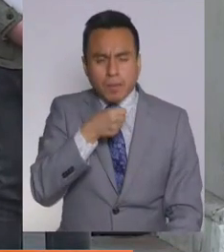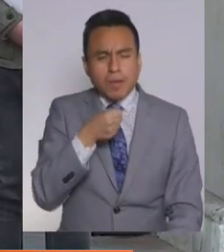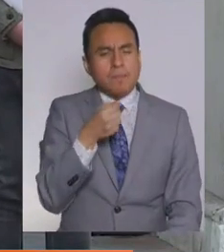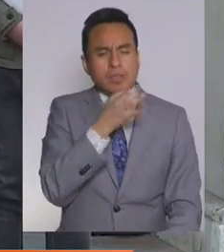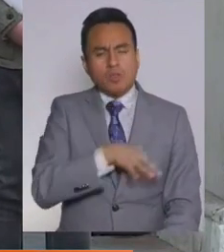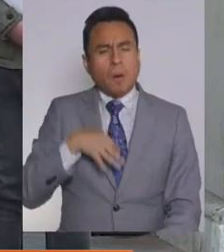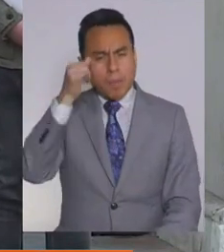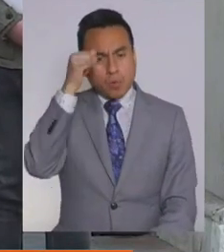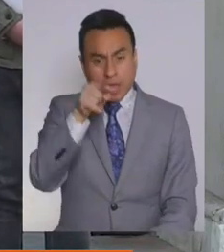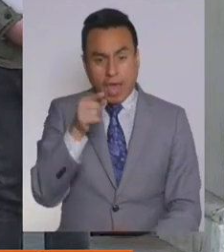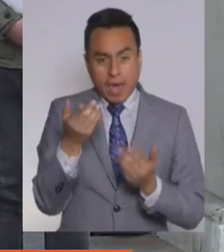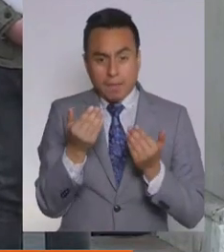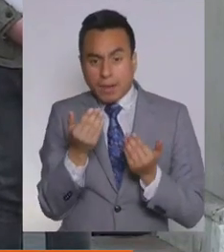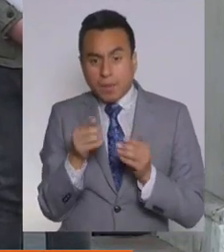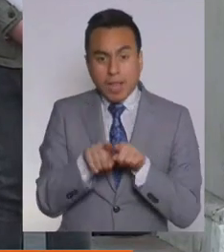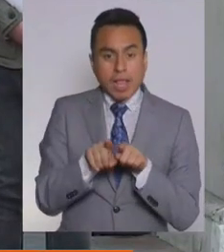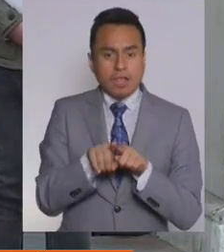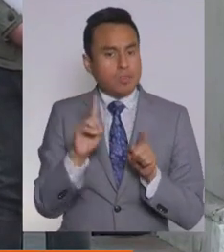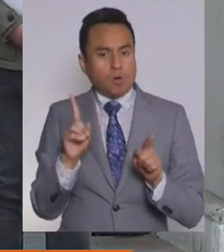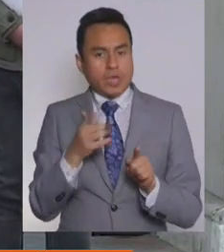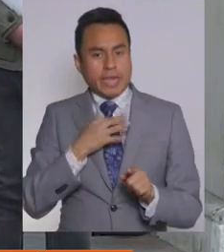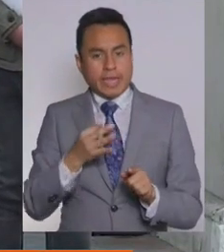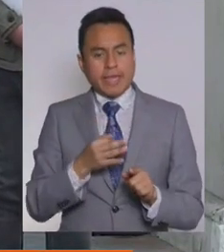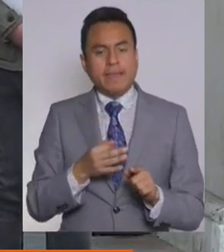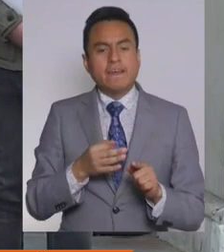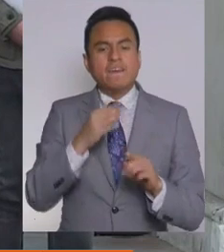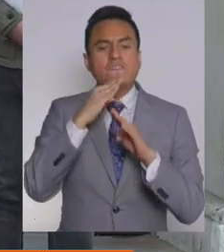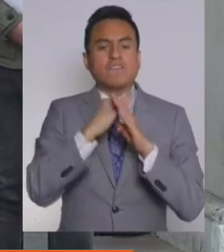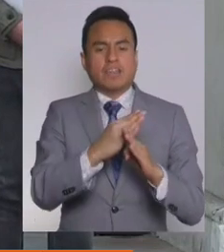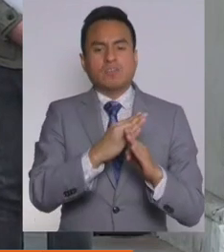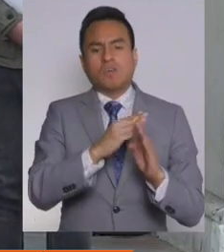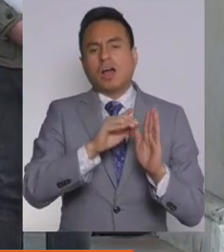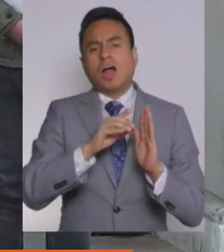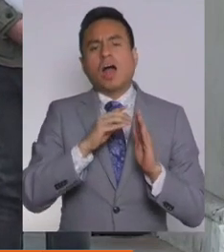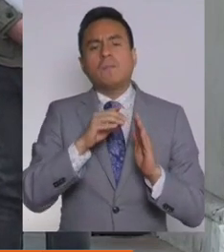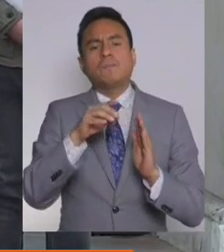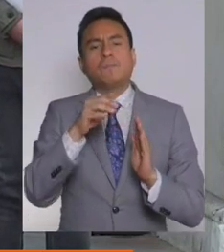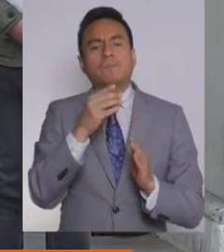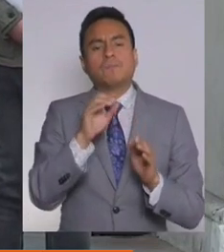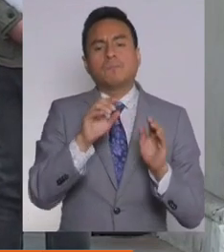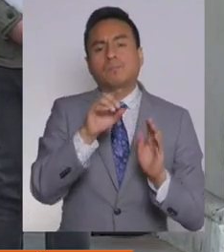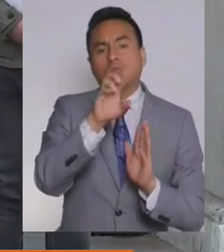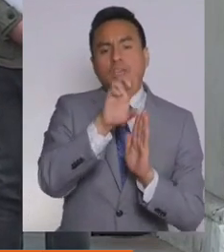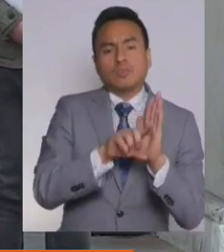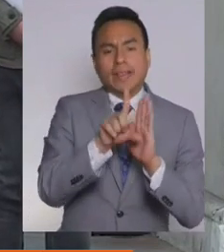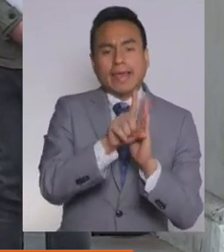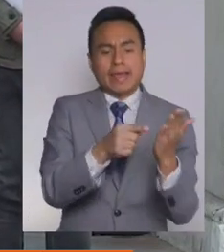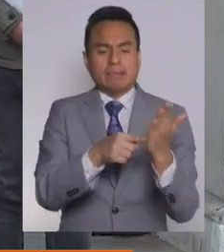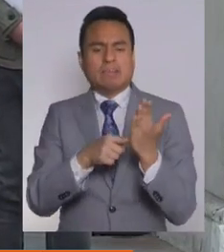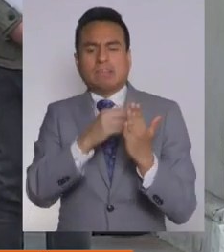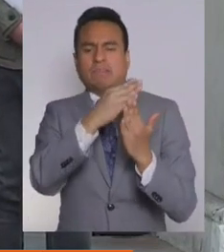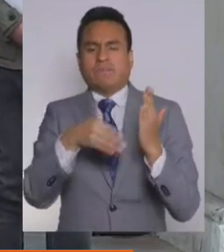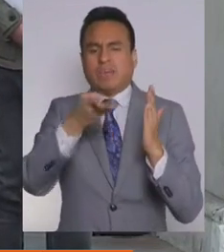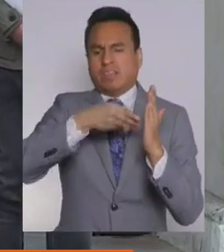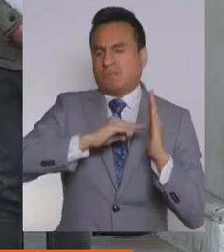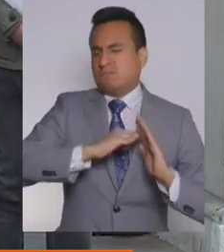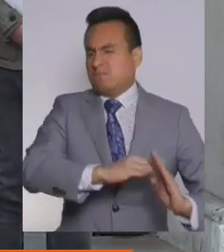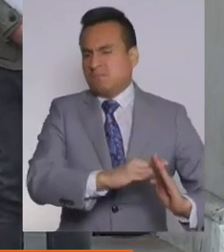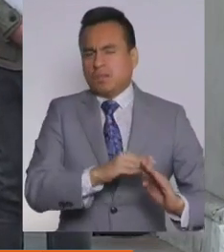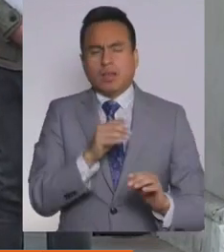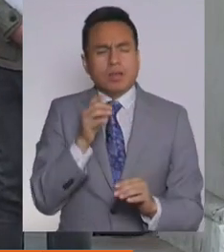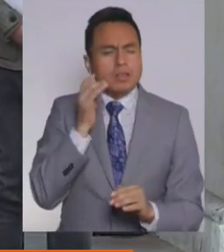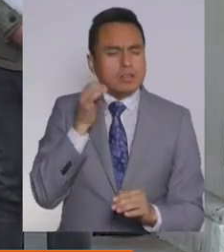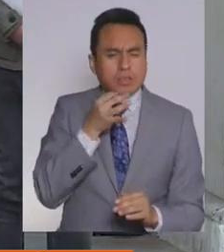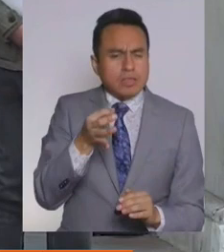ustedes esperarían como gobierno no tener que llegar a usar el veto presidencial como herramienta para evitar que salga esta legislación mal